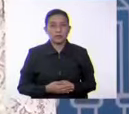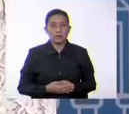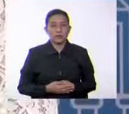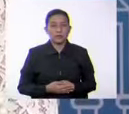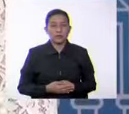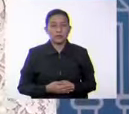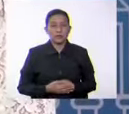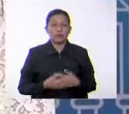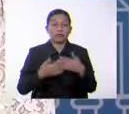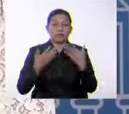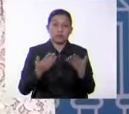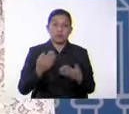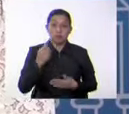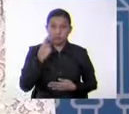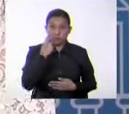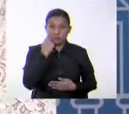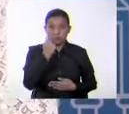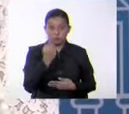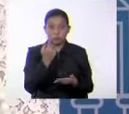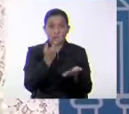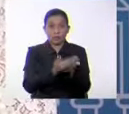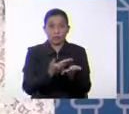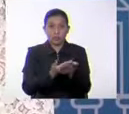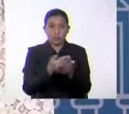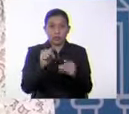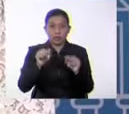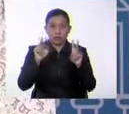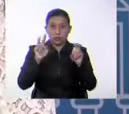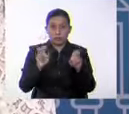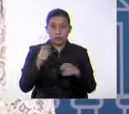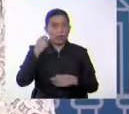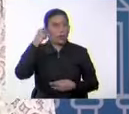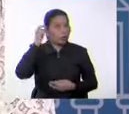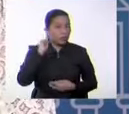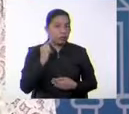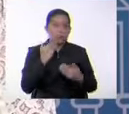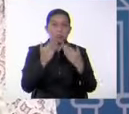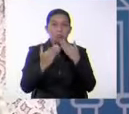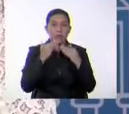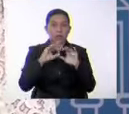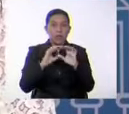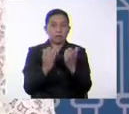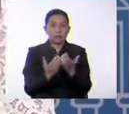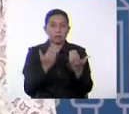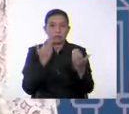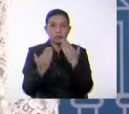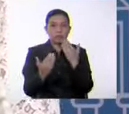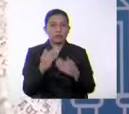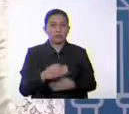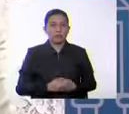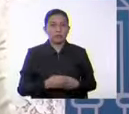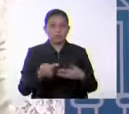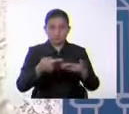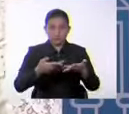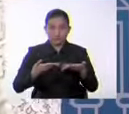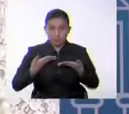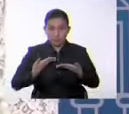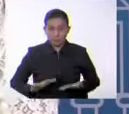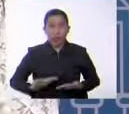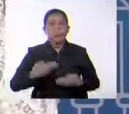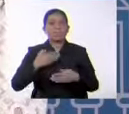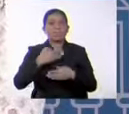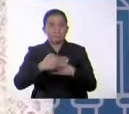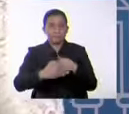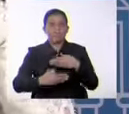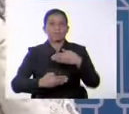Como hemos podido evidenciar en esta cápsula de Federico, los derechos humanos han sido un proceso que